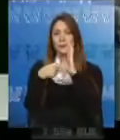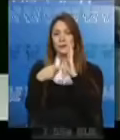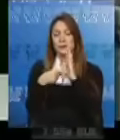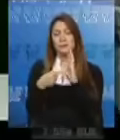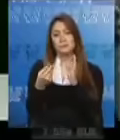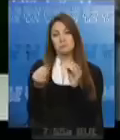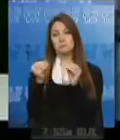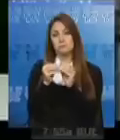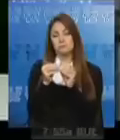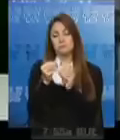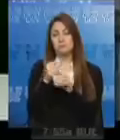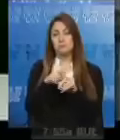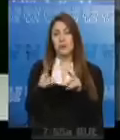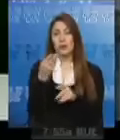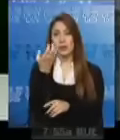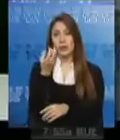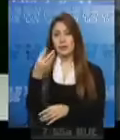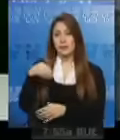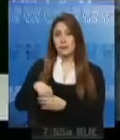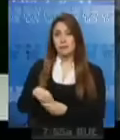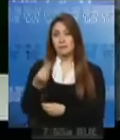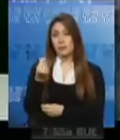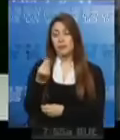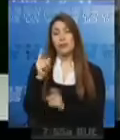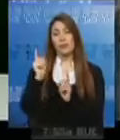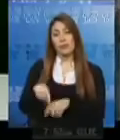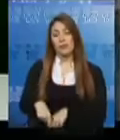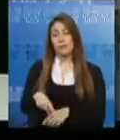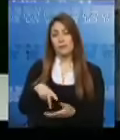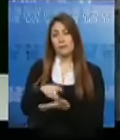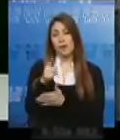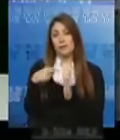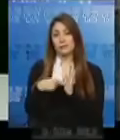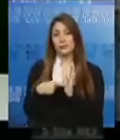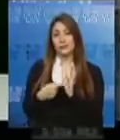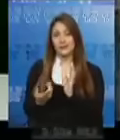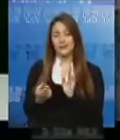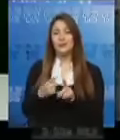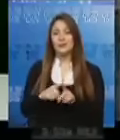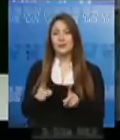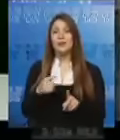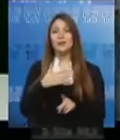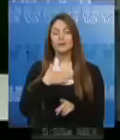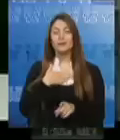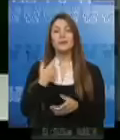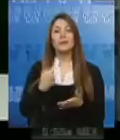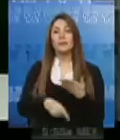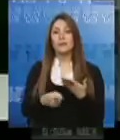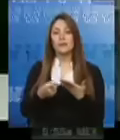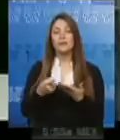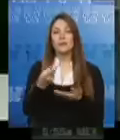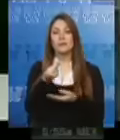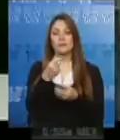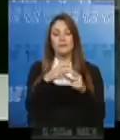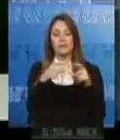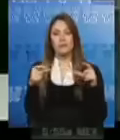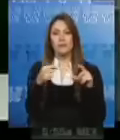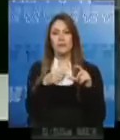que razonable, pero el que quiera llevar más plata en efectivo tendrá que pagar el impuesto, porque, le insisto, nosotros importamos los